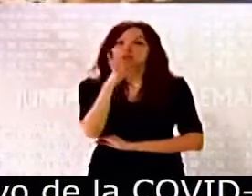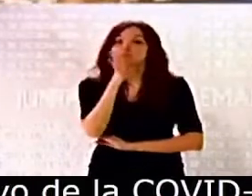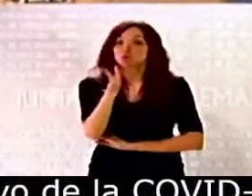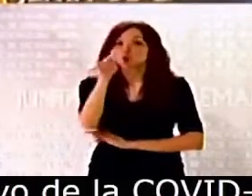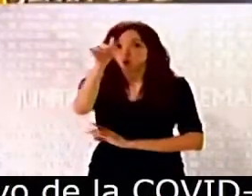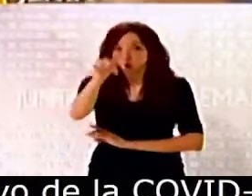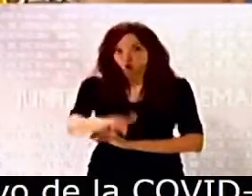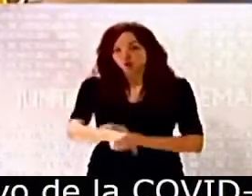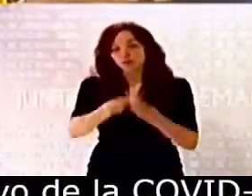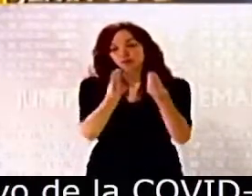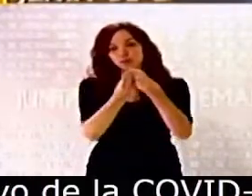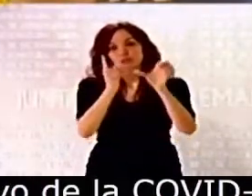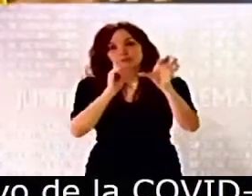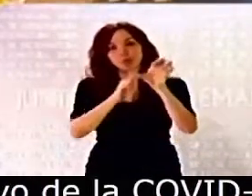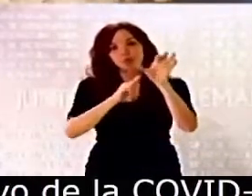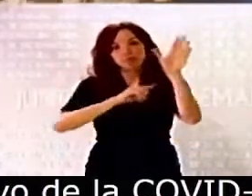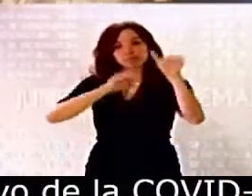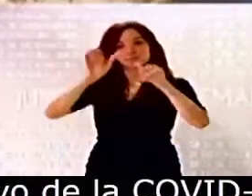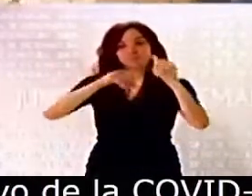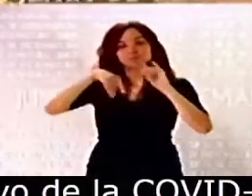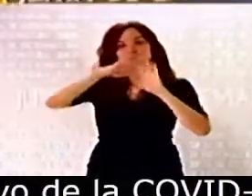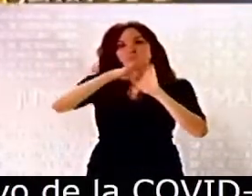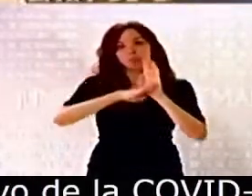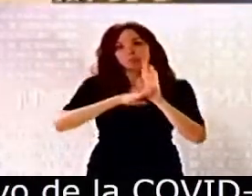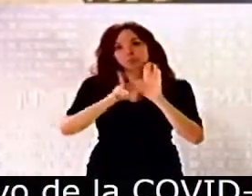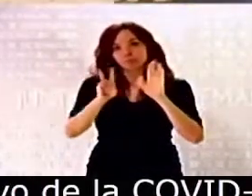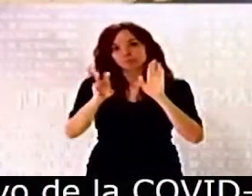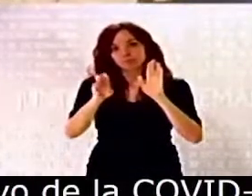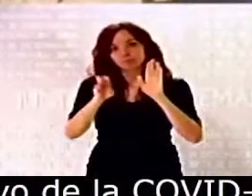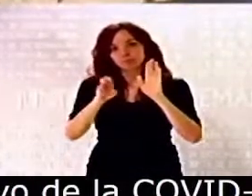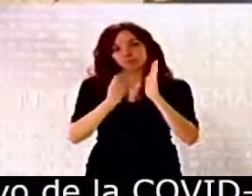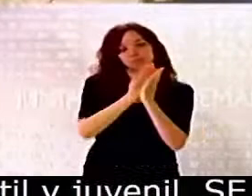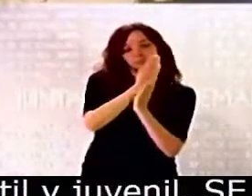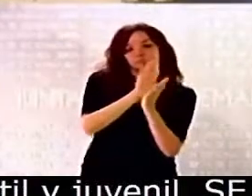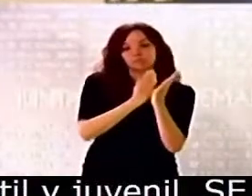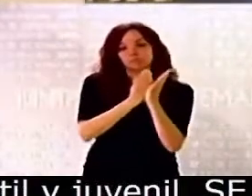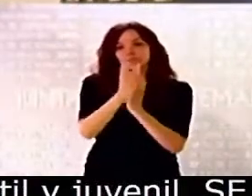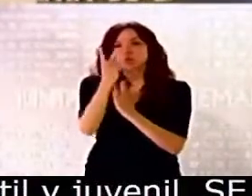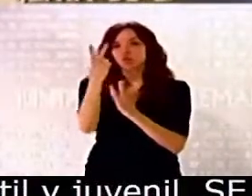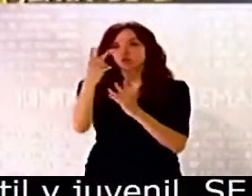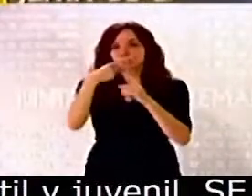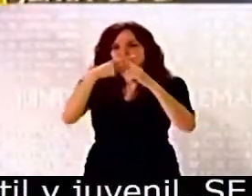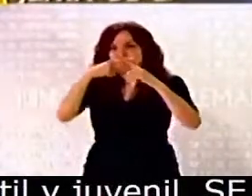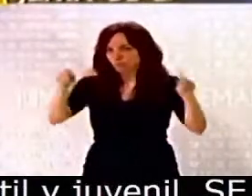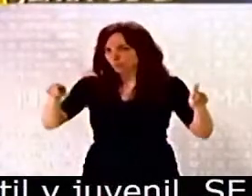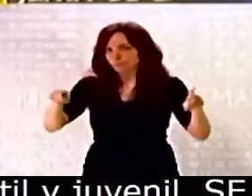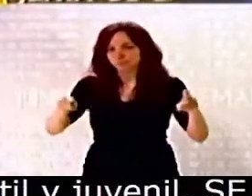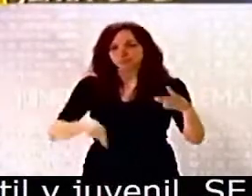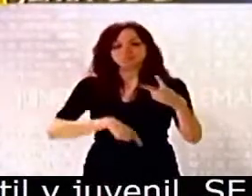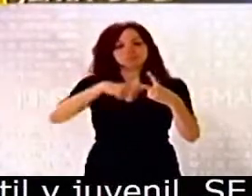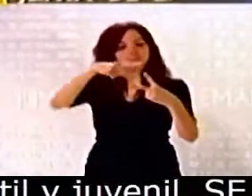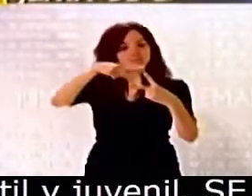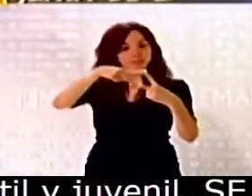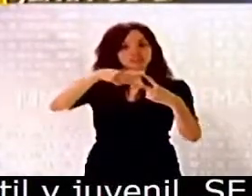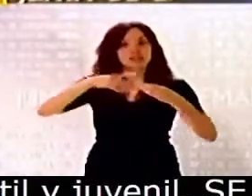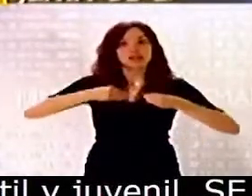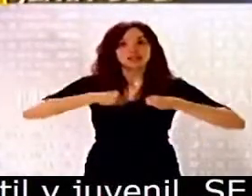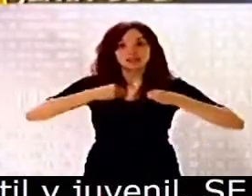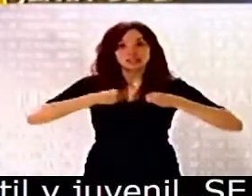Junta de Extremadura convoca este nuevo programa y lo divide en dos programas bien diferenciados. El programa Diviértete